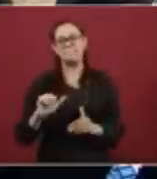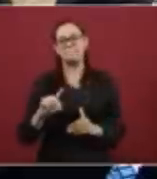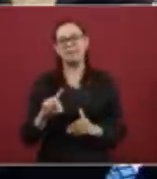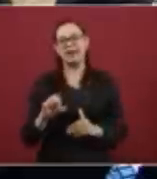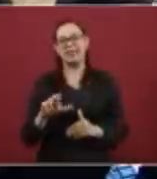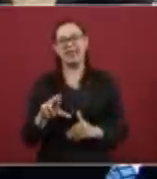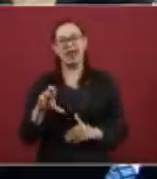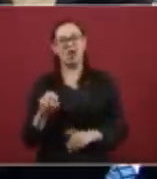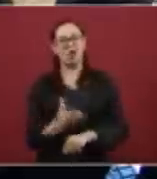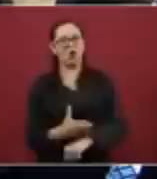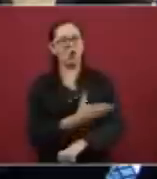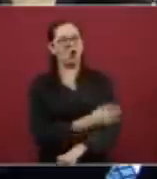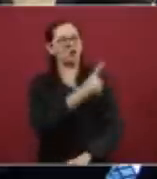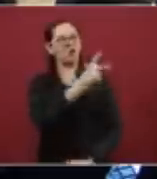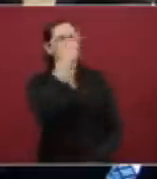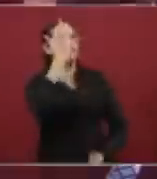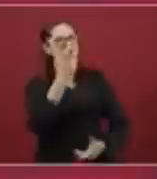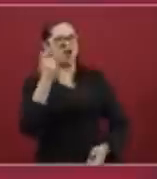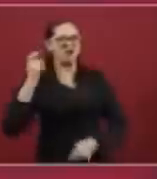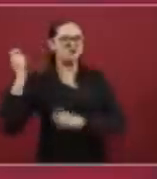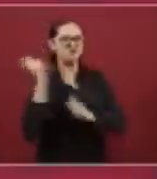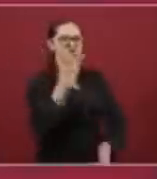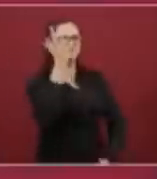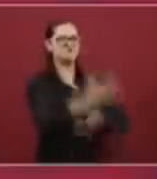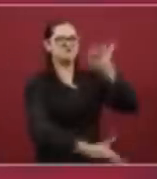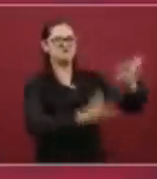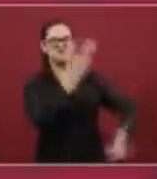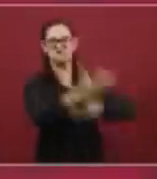Los fifís fueron los que hicieron